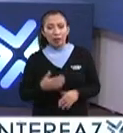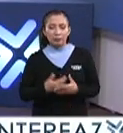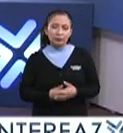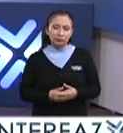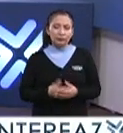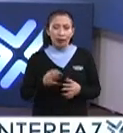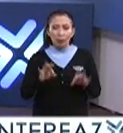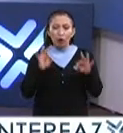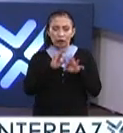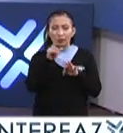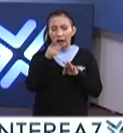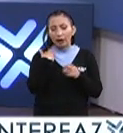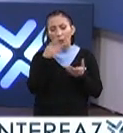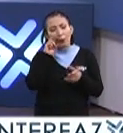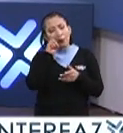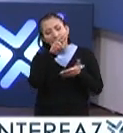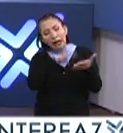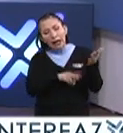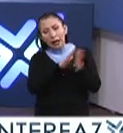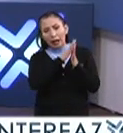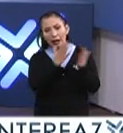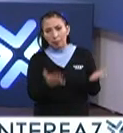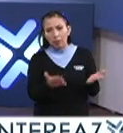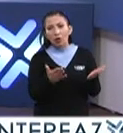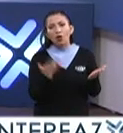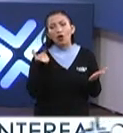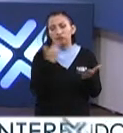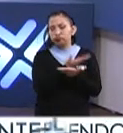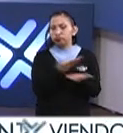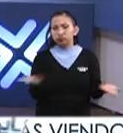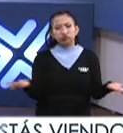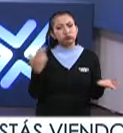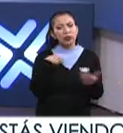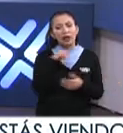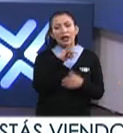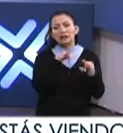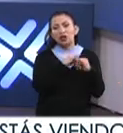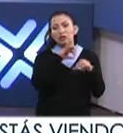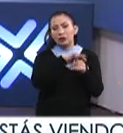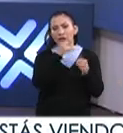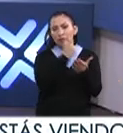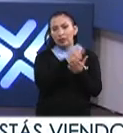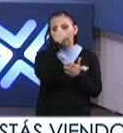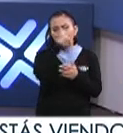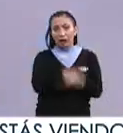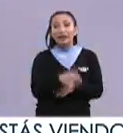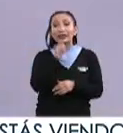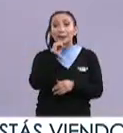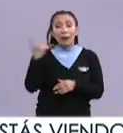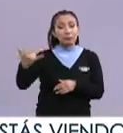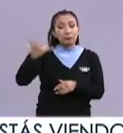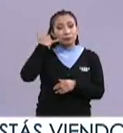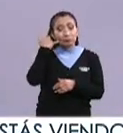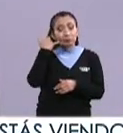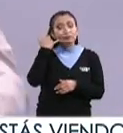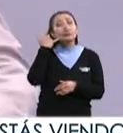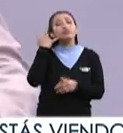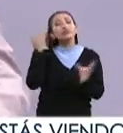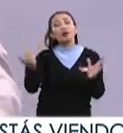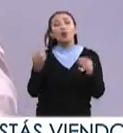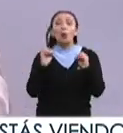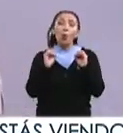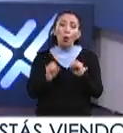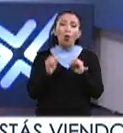bueno, importantísimo consultar entonces este libro que está a disposición por parte del Instituto Electoral de la Ciudad de Y México. también que nos llamen o nos